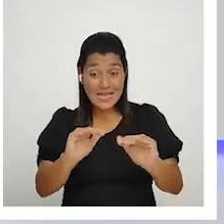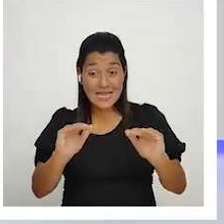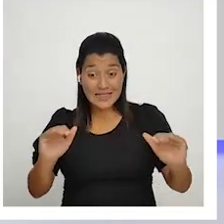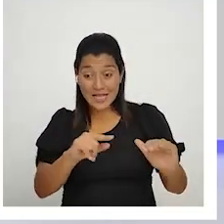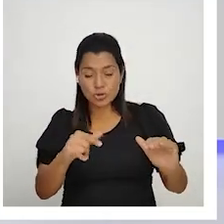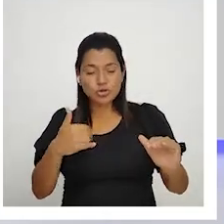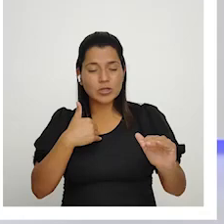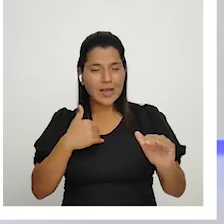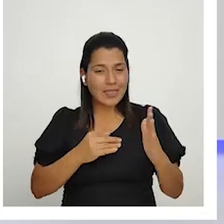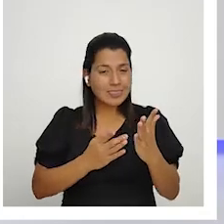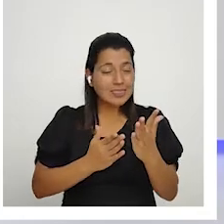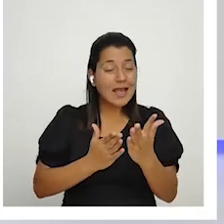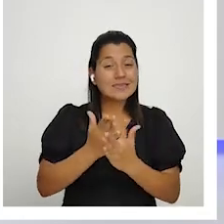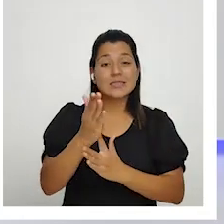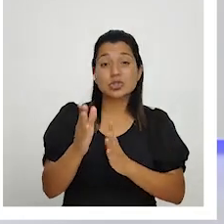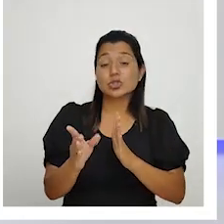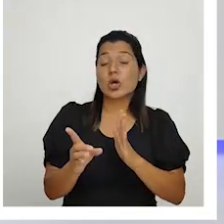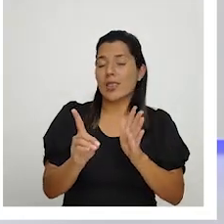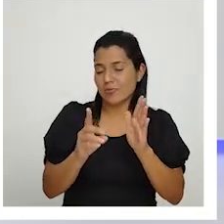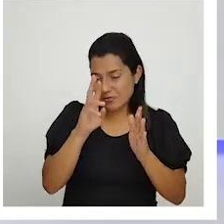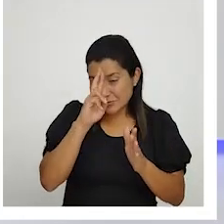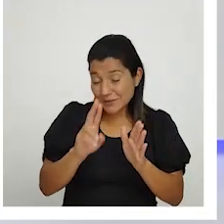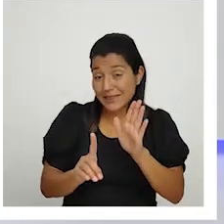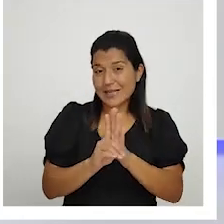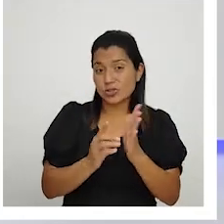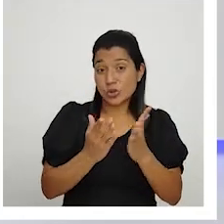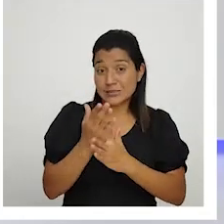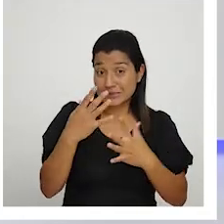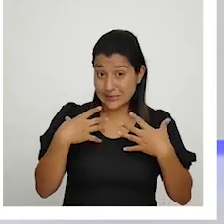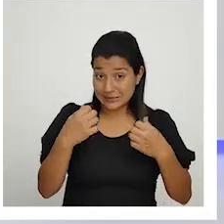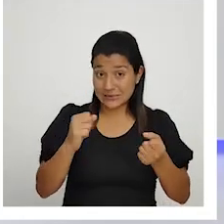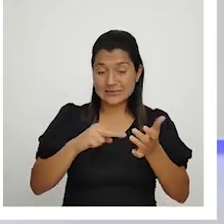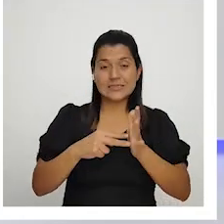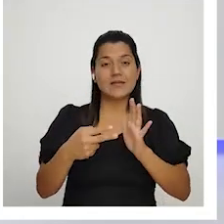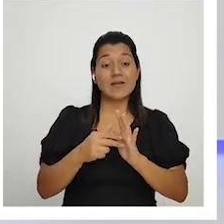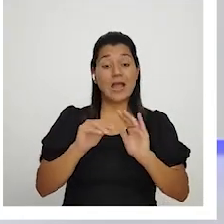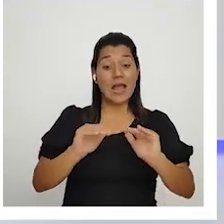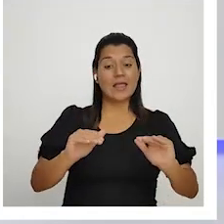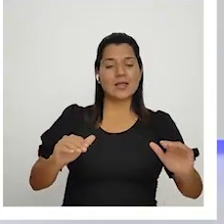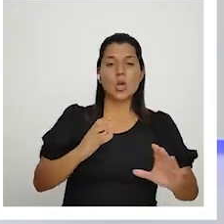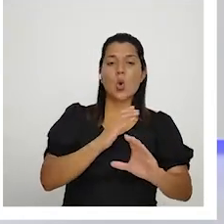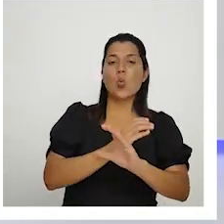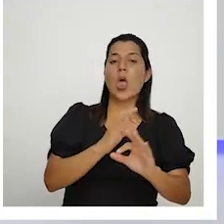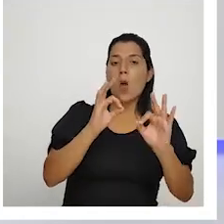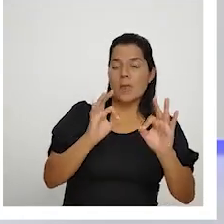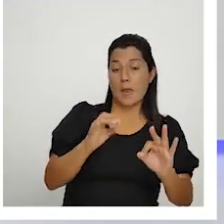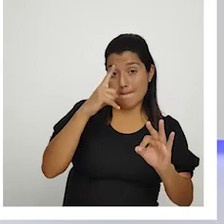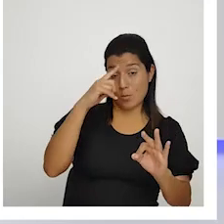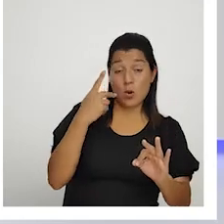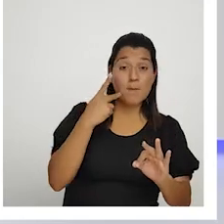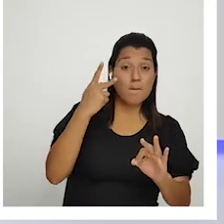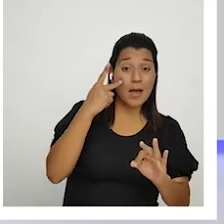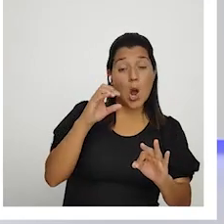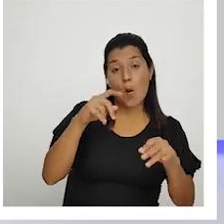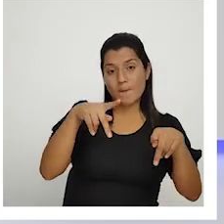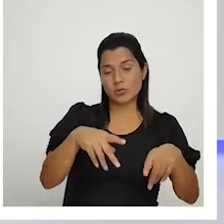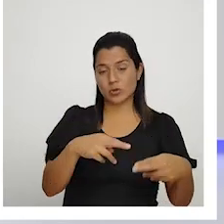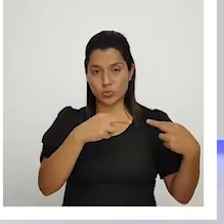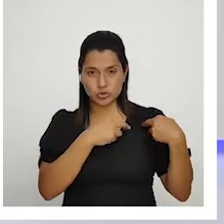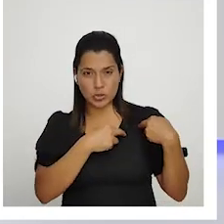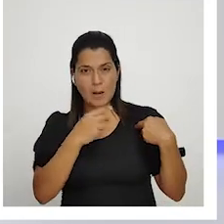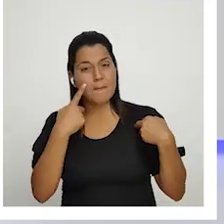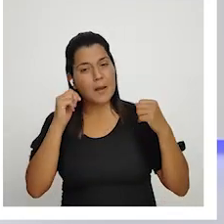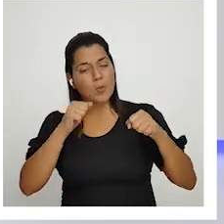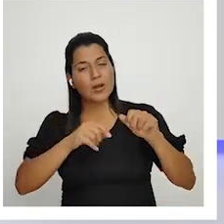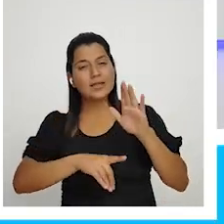acceso a la salud significa población infantil bien cuidada por sus adultos de referencia, papá, mamá, persona responsable, para que